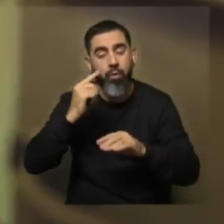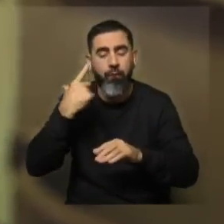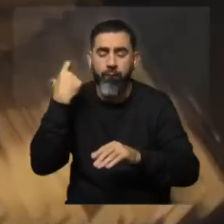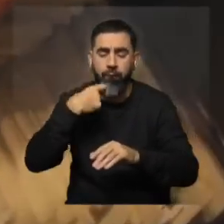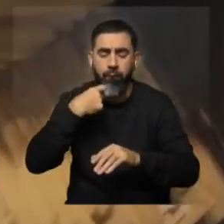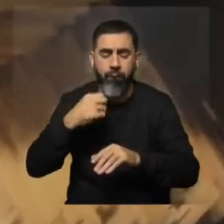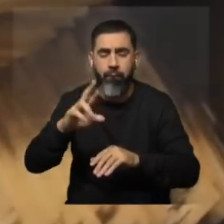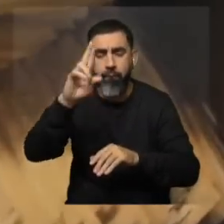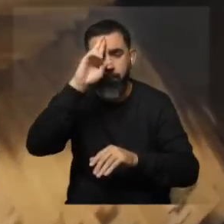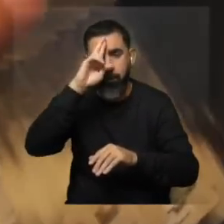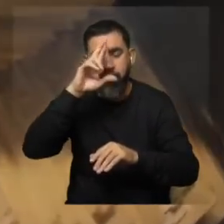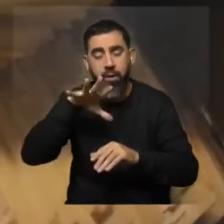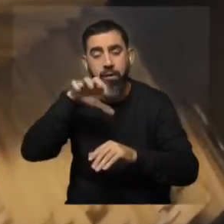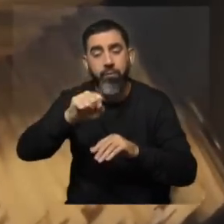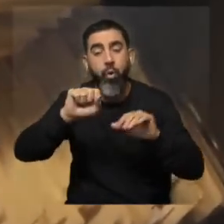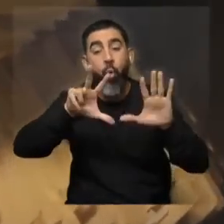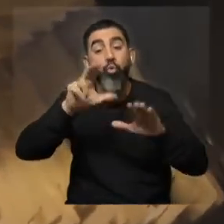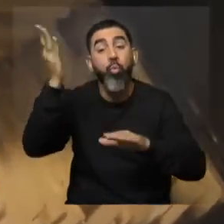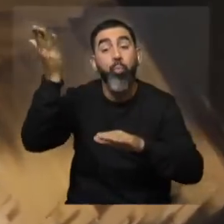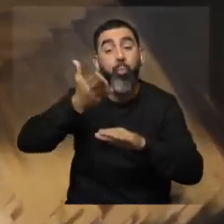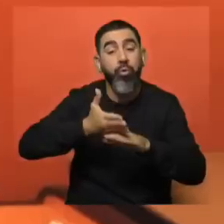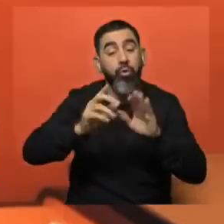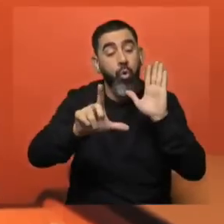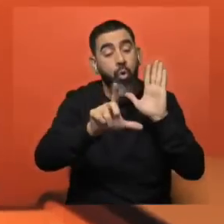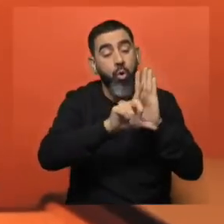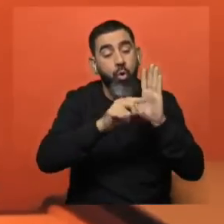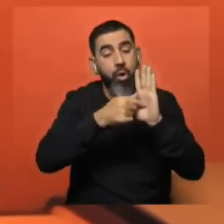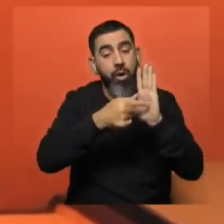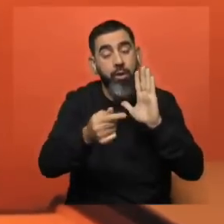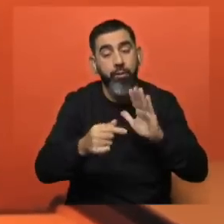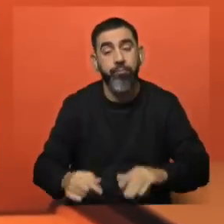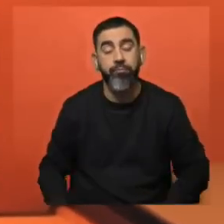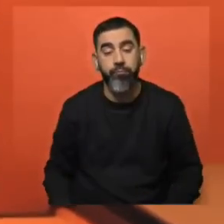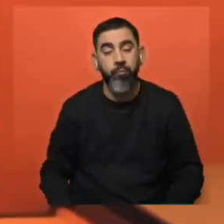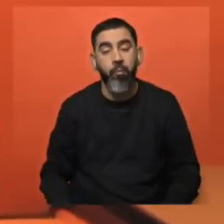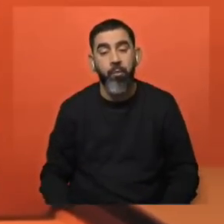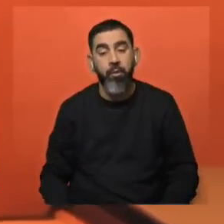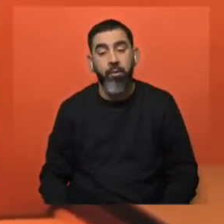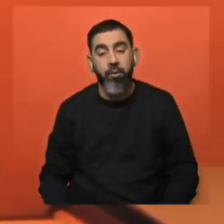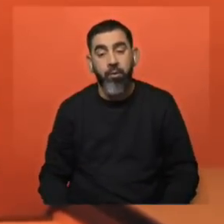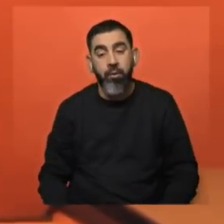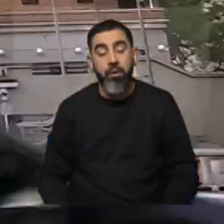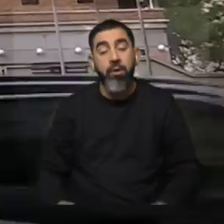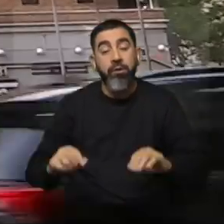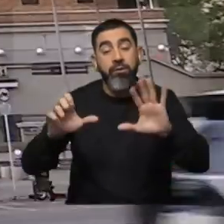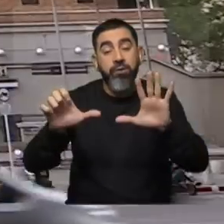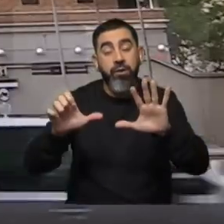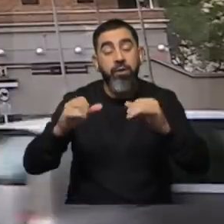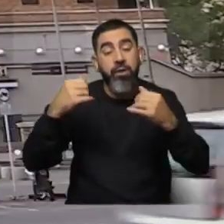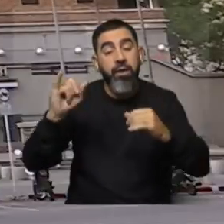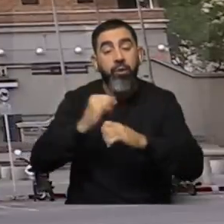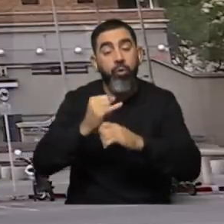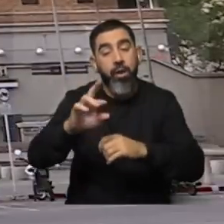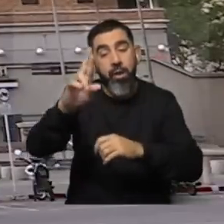lejos de cumplir con la reserva de 8% previsto en la ley afirmativa para esta población fueron seis los organismos que